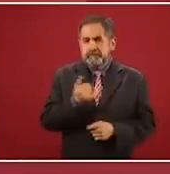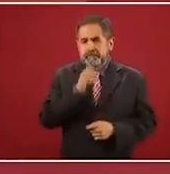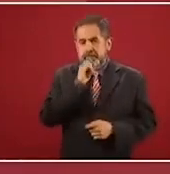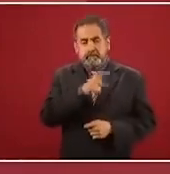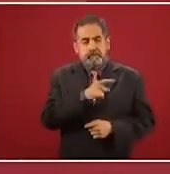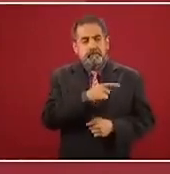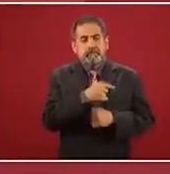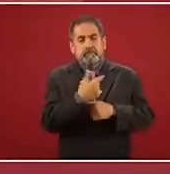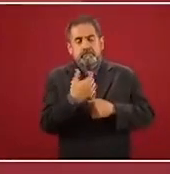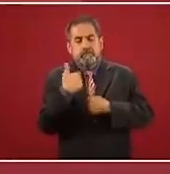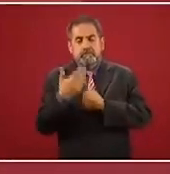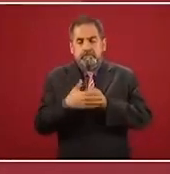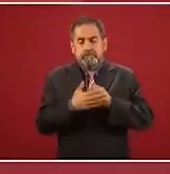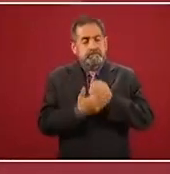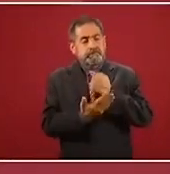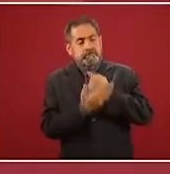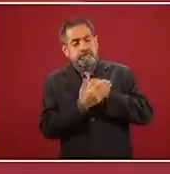estar